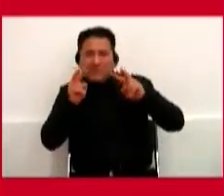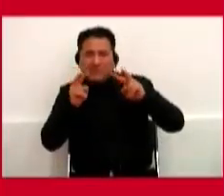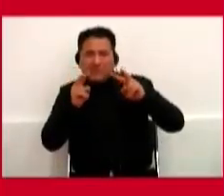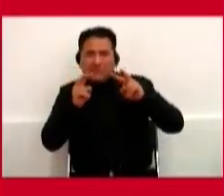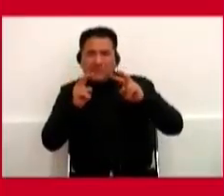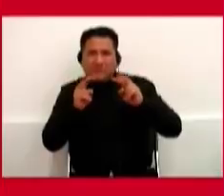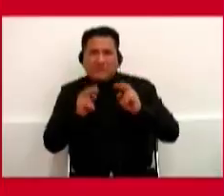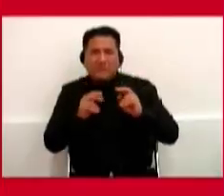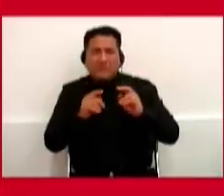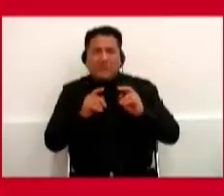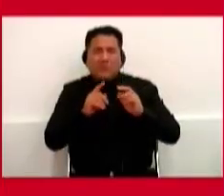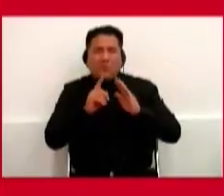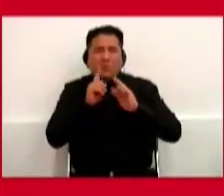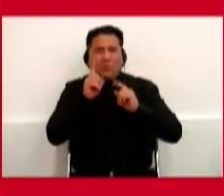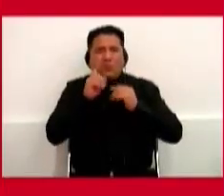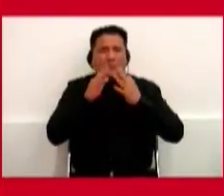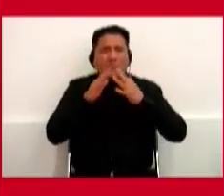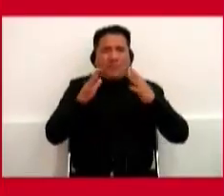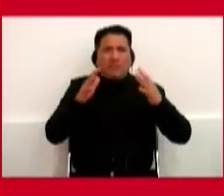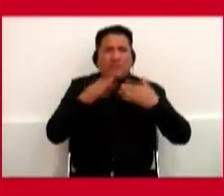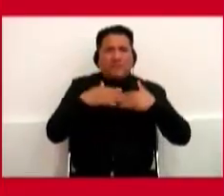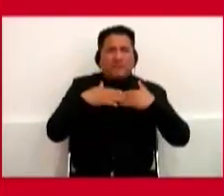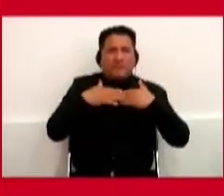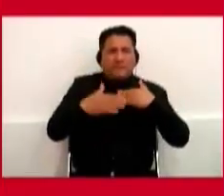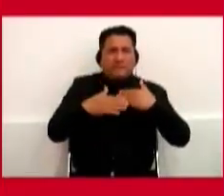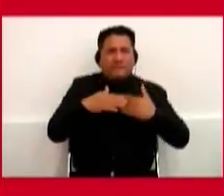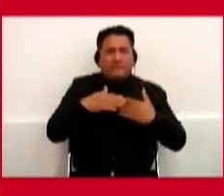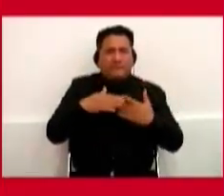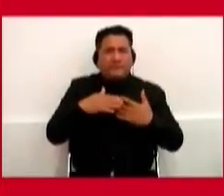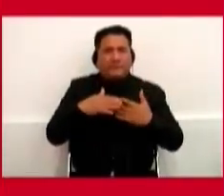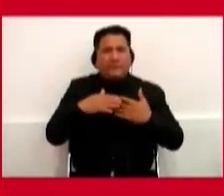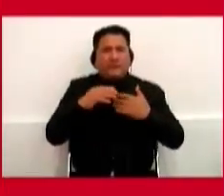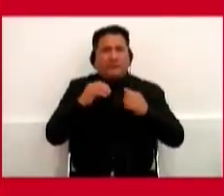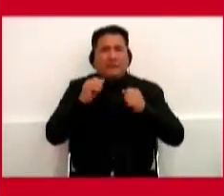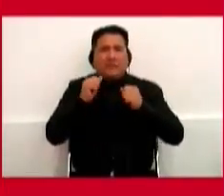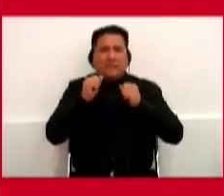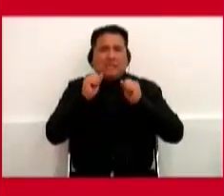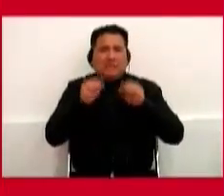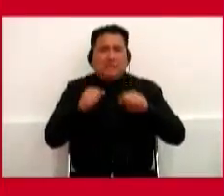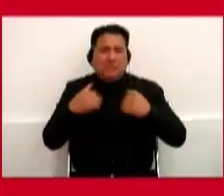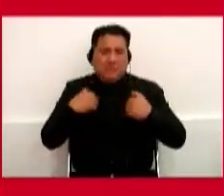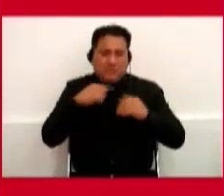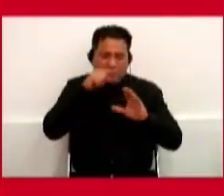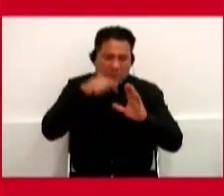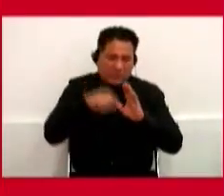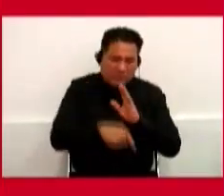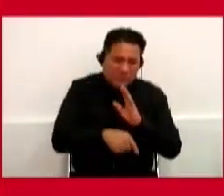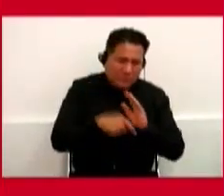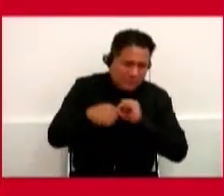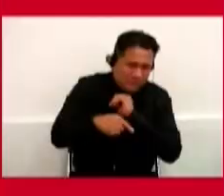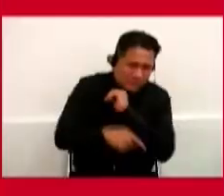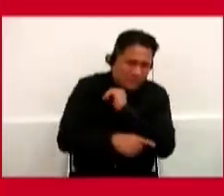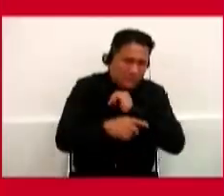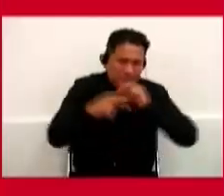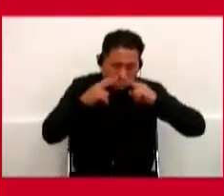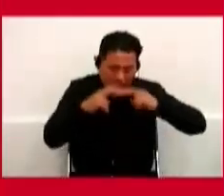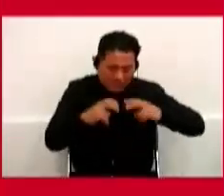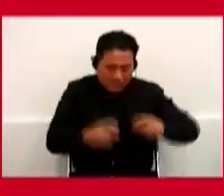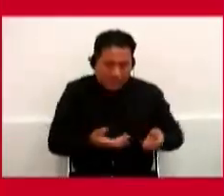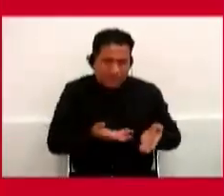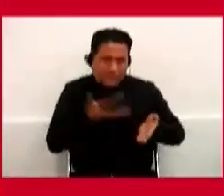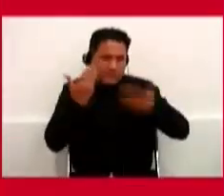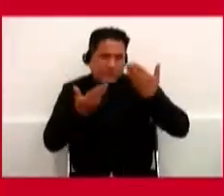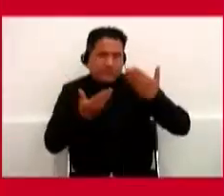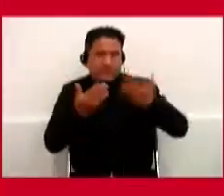muy preliminar, uno puede ir chequeando una profundización. Y cada vez que yo profundizo, voy haciendo la consulta. ¿Me conviene más esta porción o